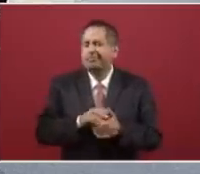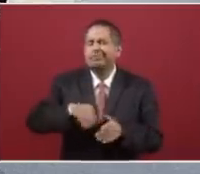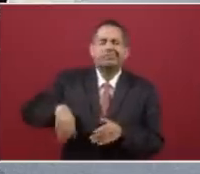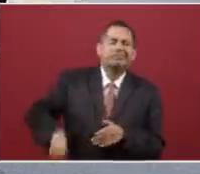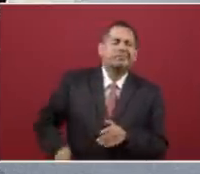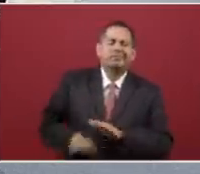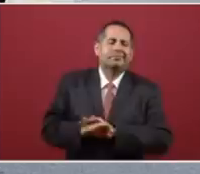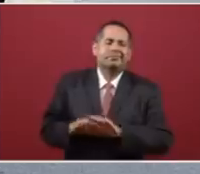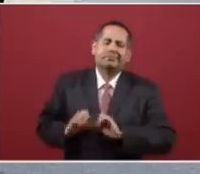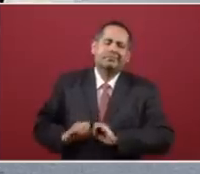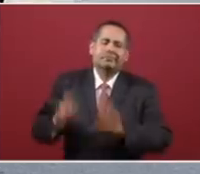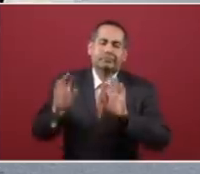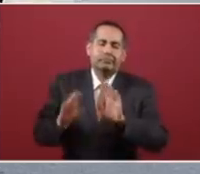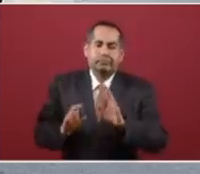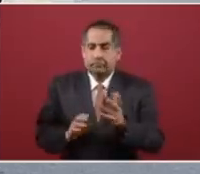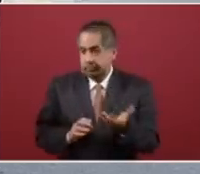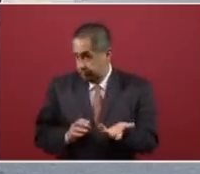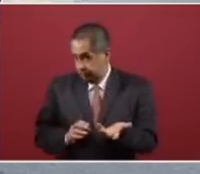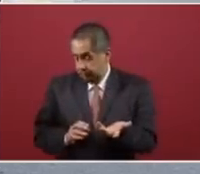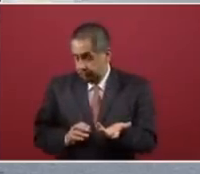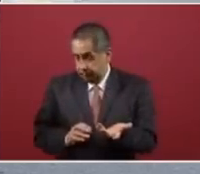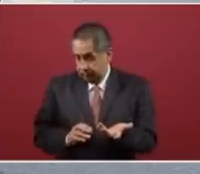dejarlo ahí